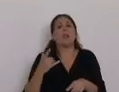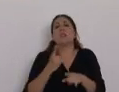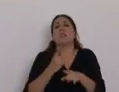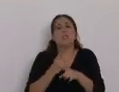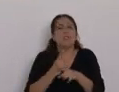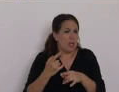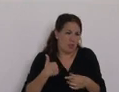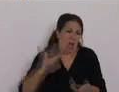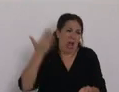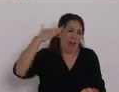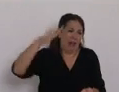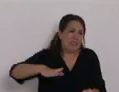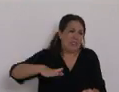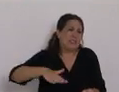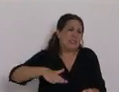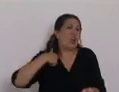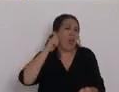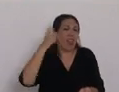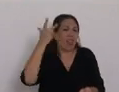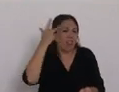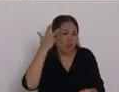una criatura, pues tenía 18 años,